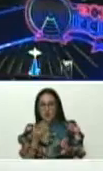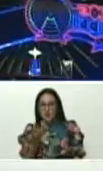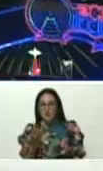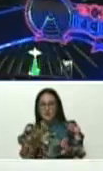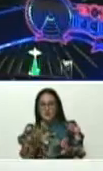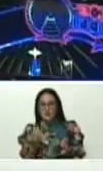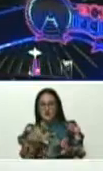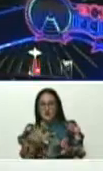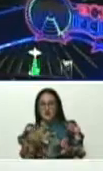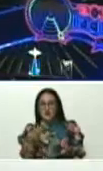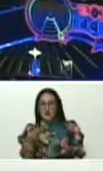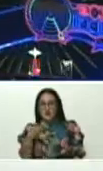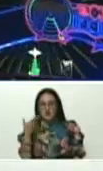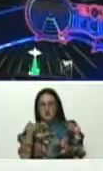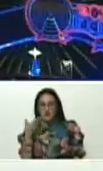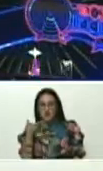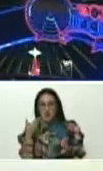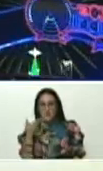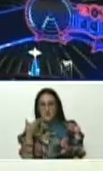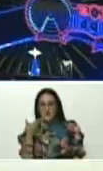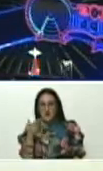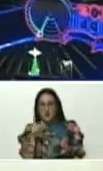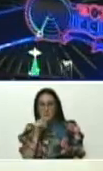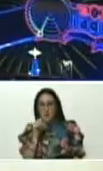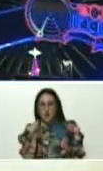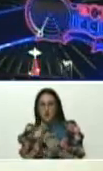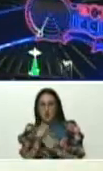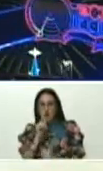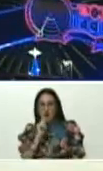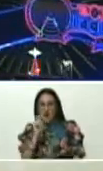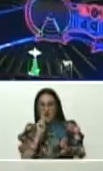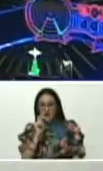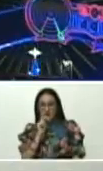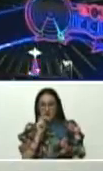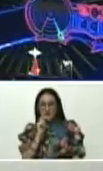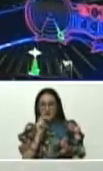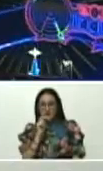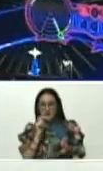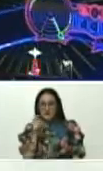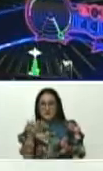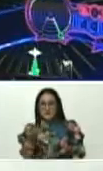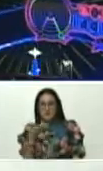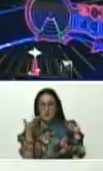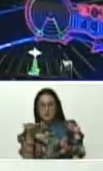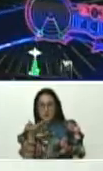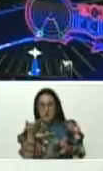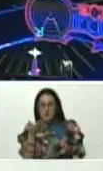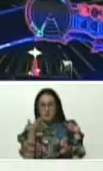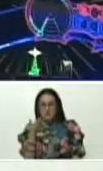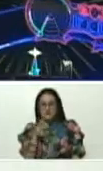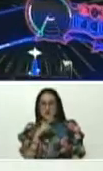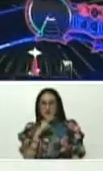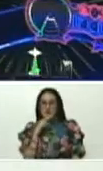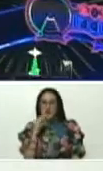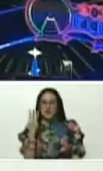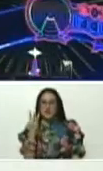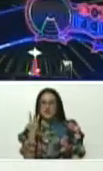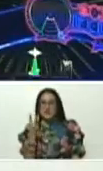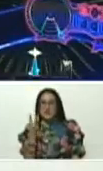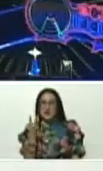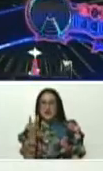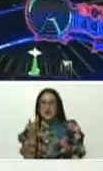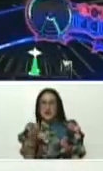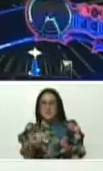un sancocho cruzado, dijeron. Un cruzado. Un cruzado triple cruzado. El